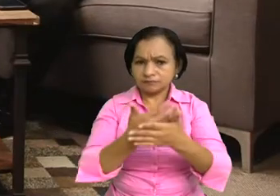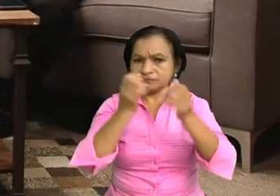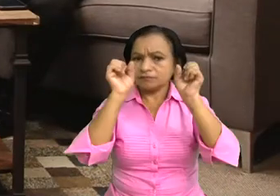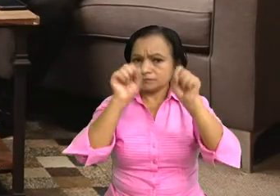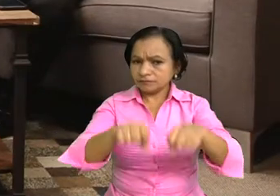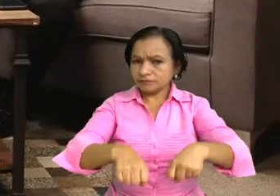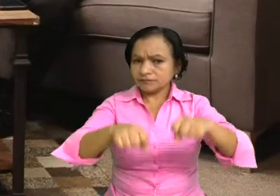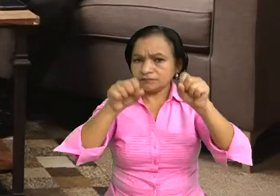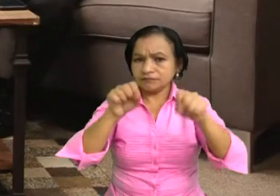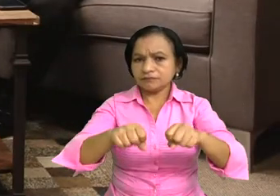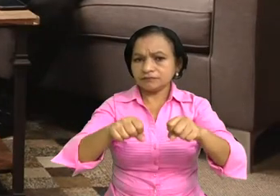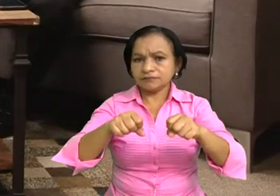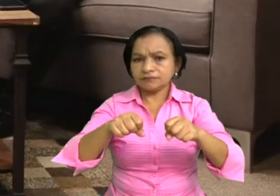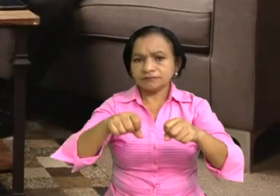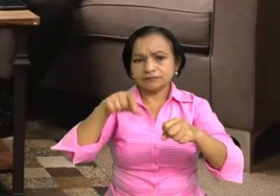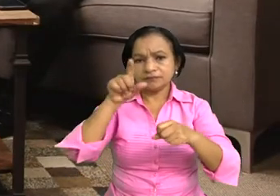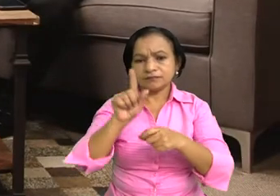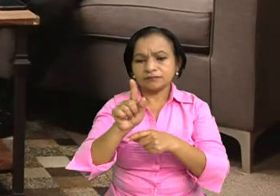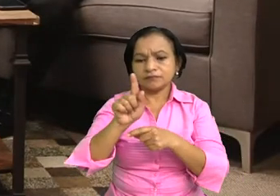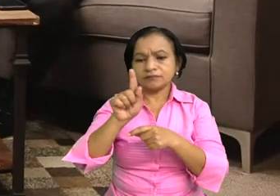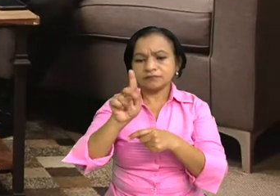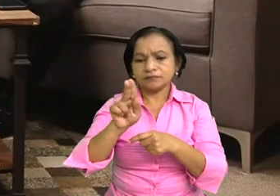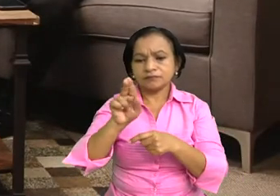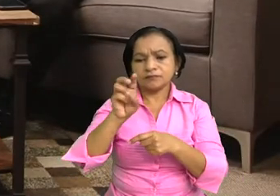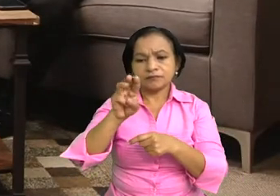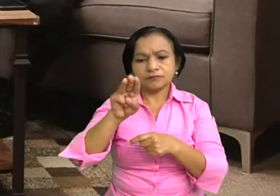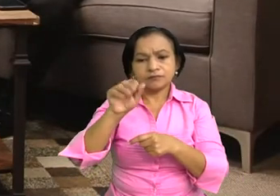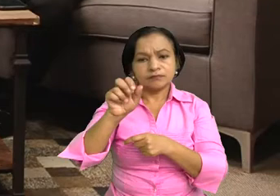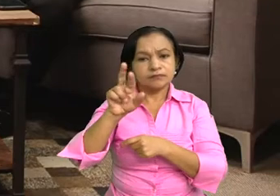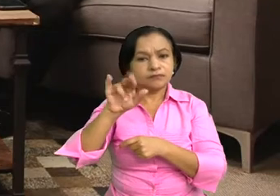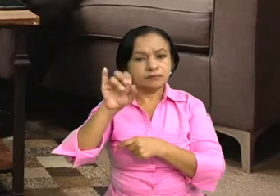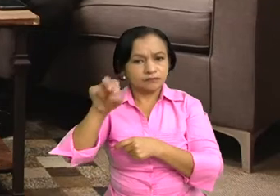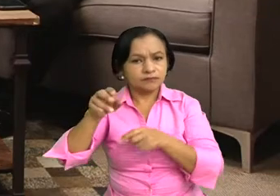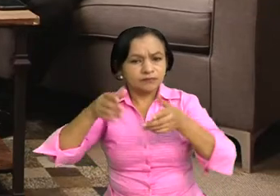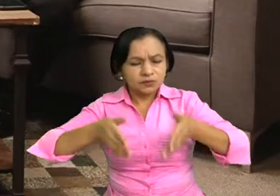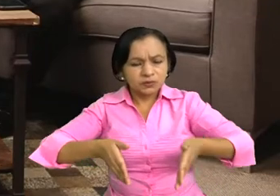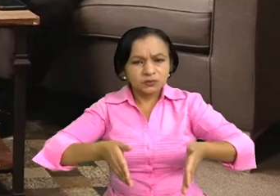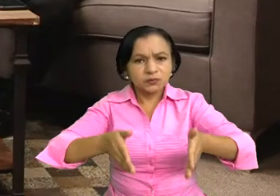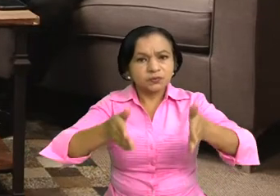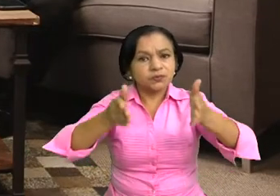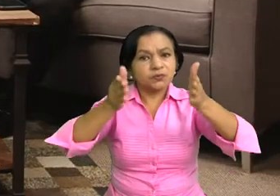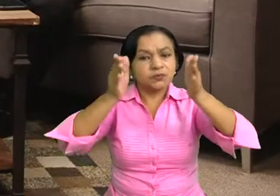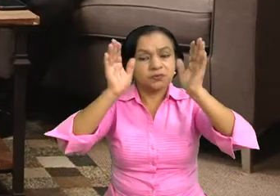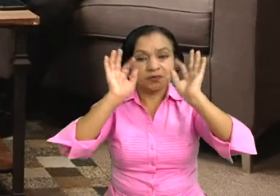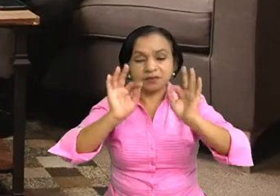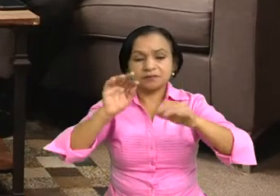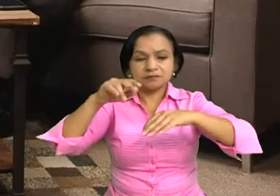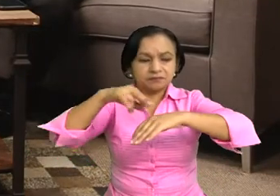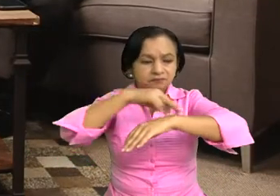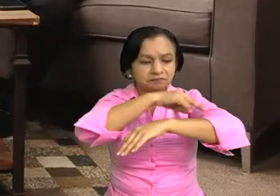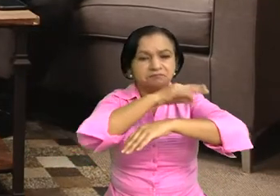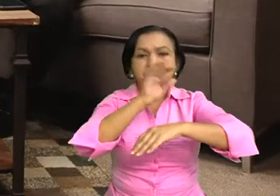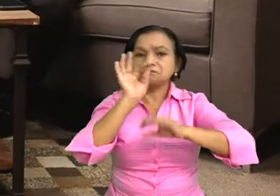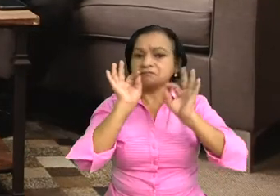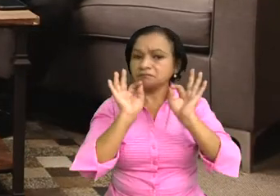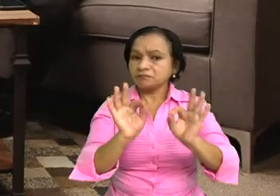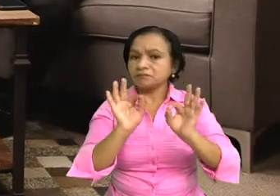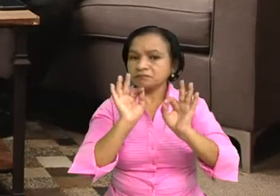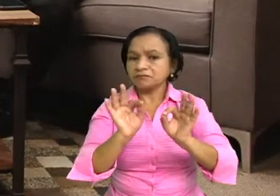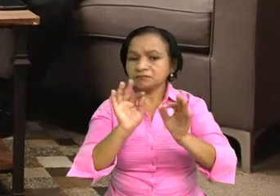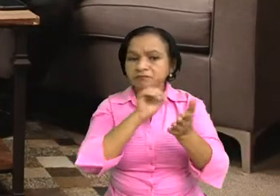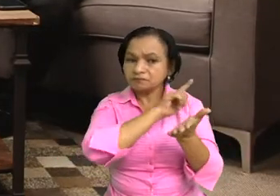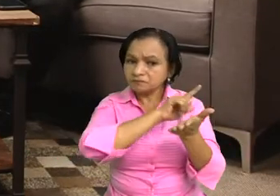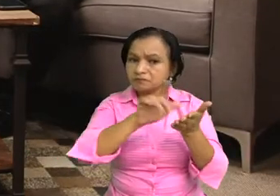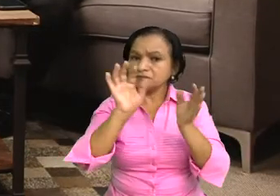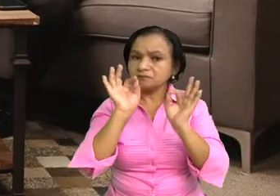llegar hasta el sector de Tumarín. Tenemos carreteras y tenemos caminos muy bien, con muy buen